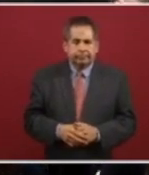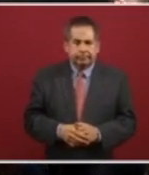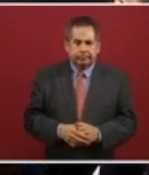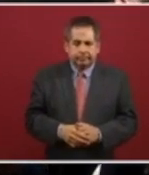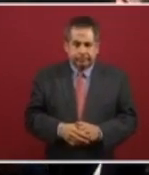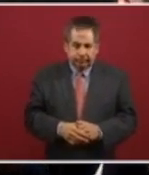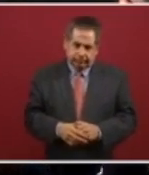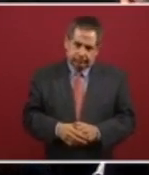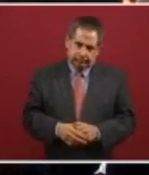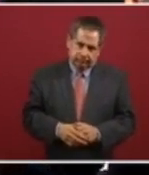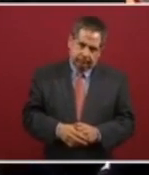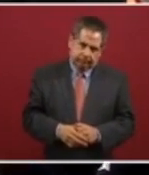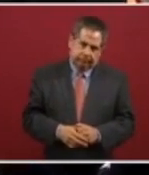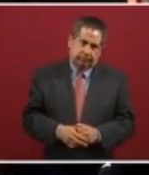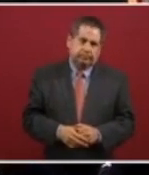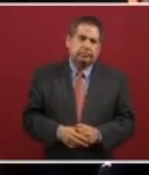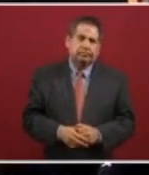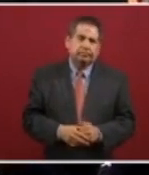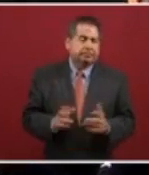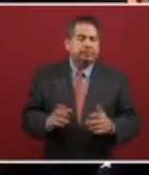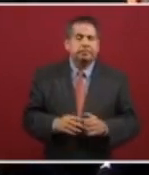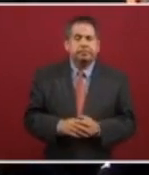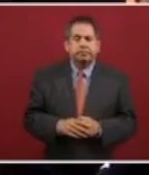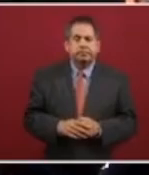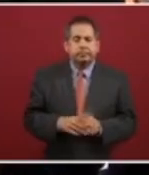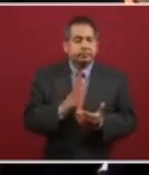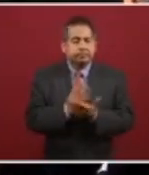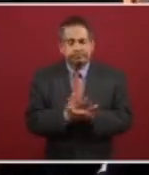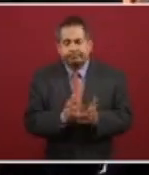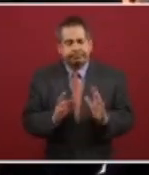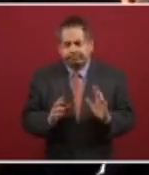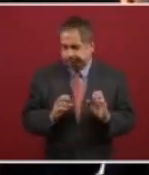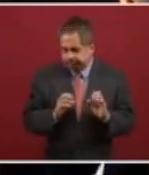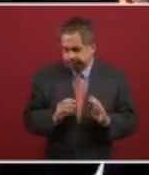No vamos a detenernos porque